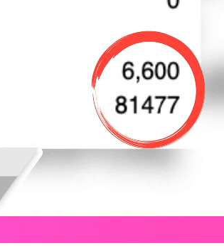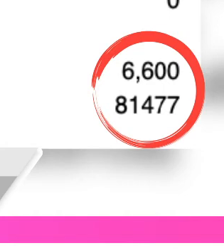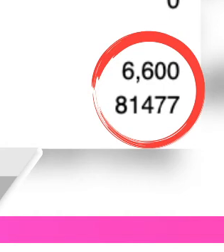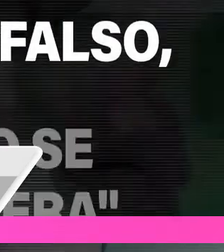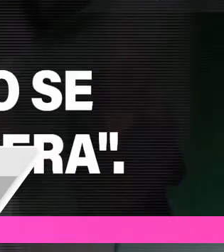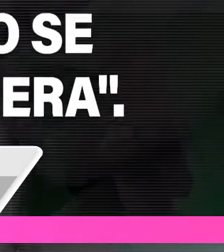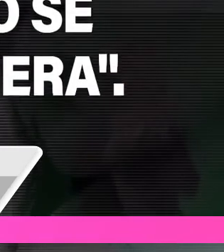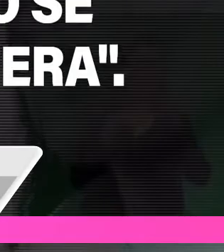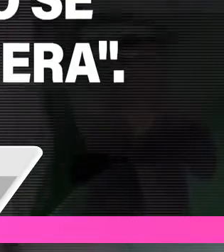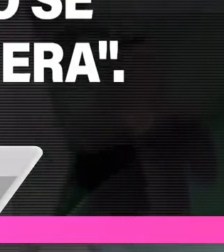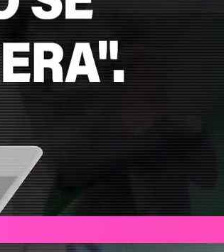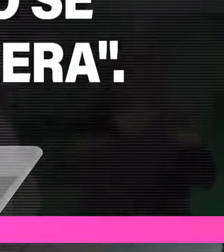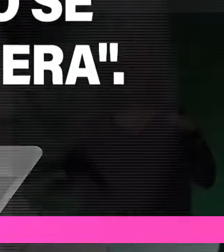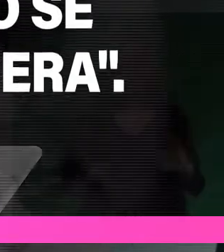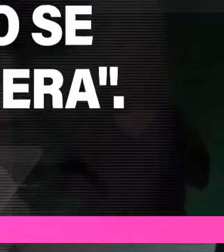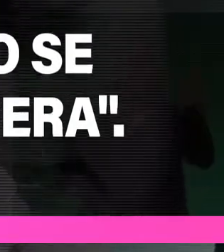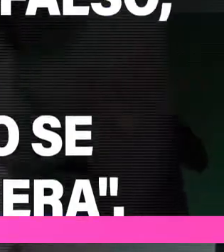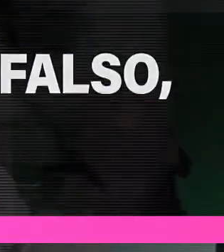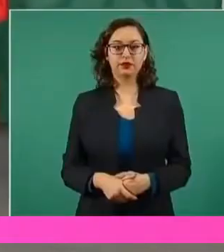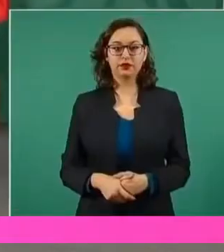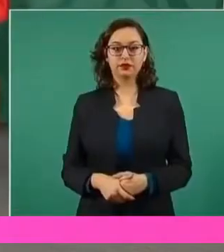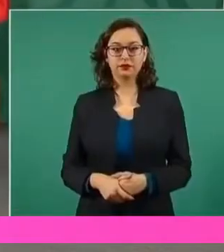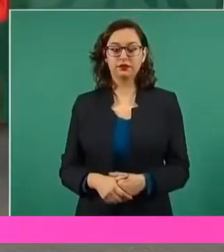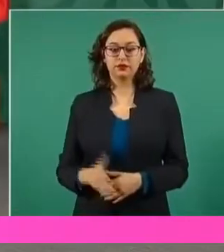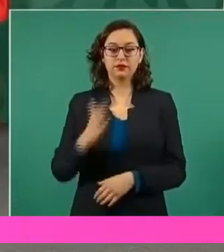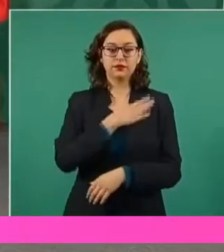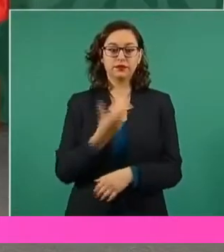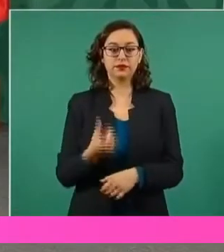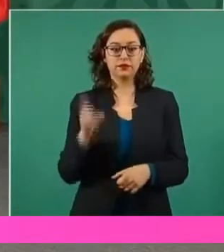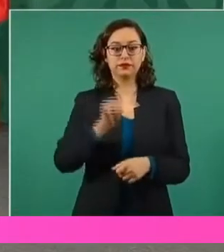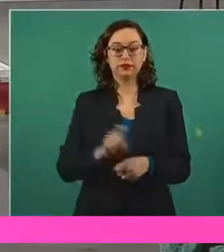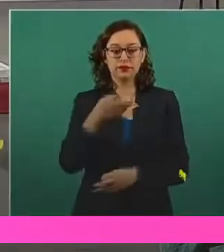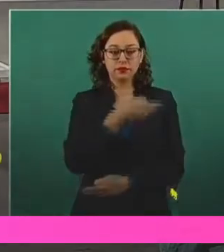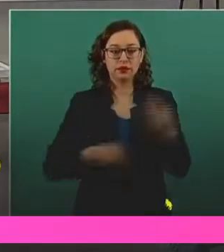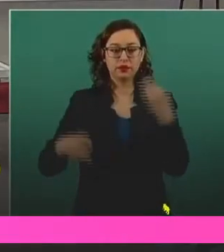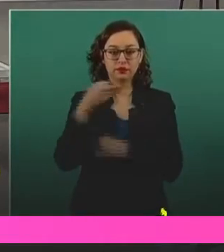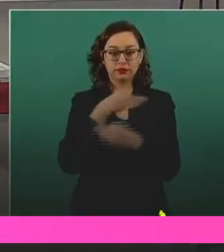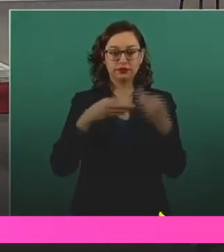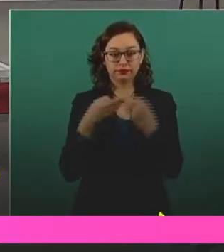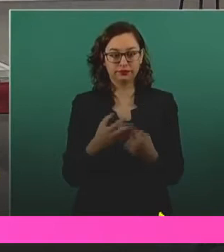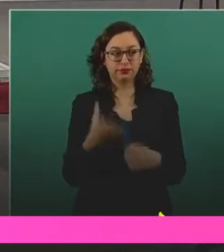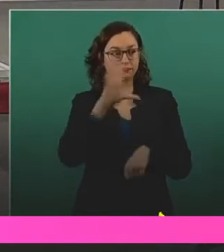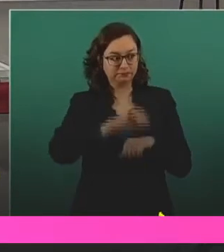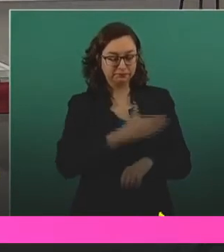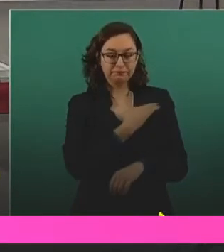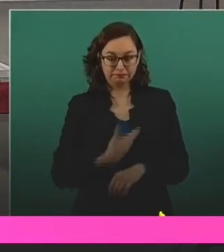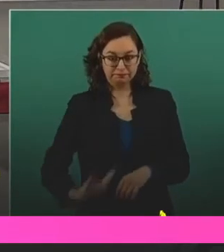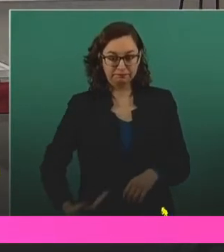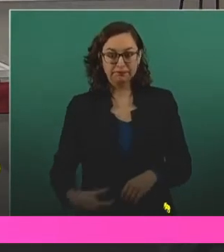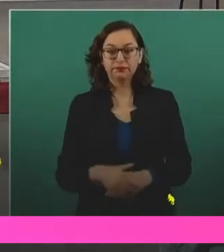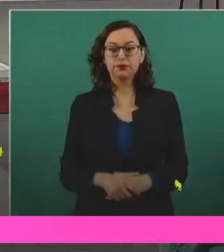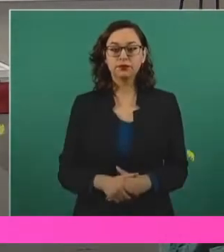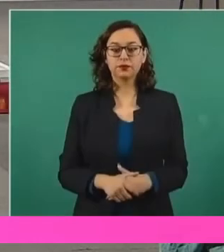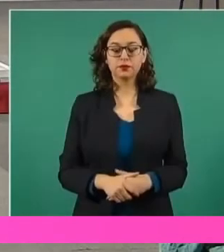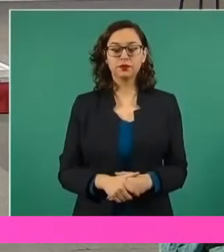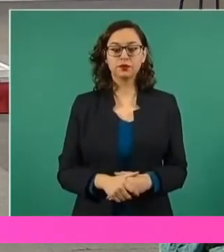entrada del gobierno de Eduardo Rivera Pérez el pasado 19 de octubre. Se dio a conocer que el puesto en la consejería lo obtuvo medio año después de que su esposa,